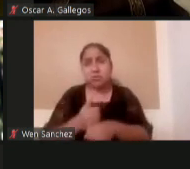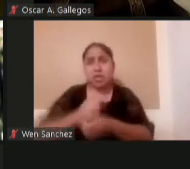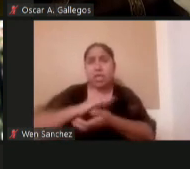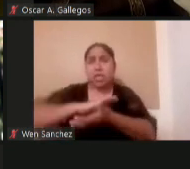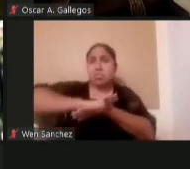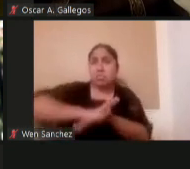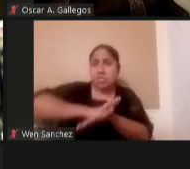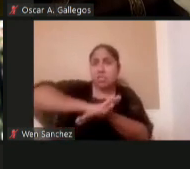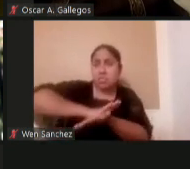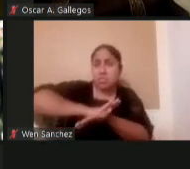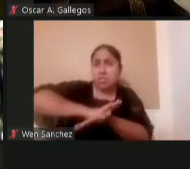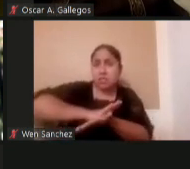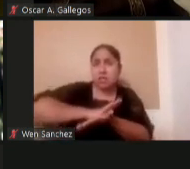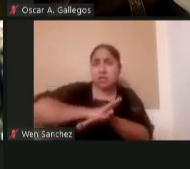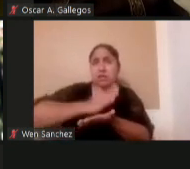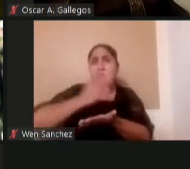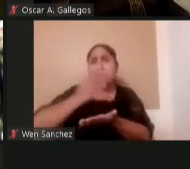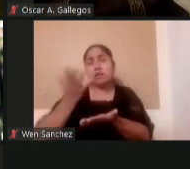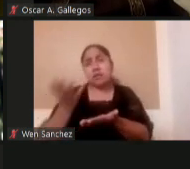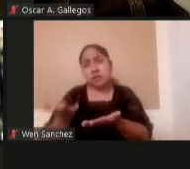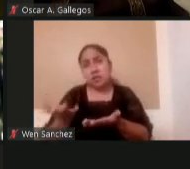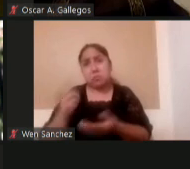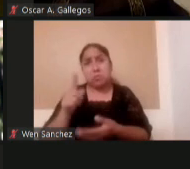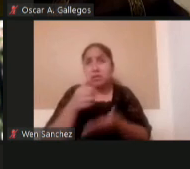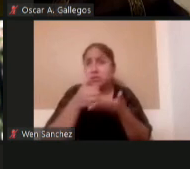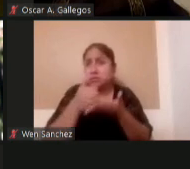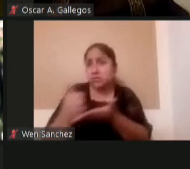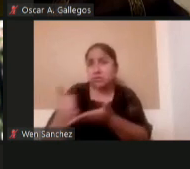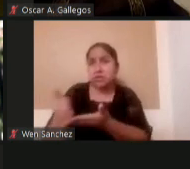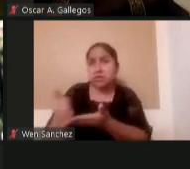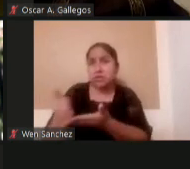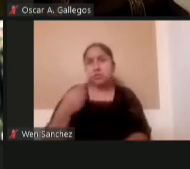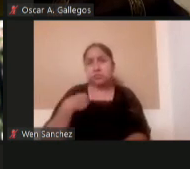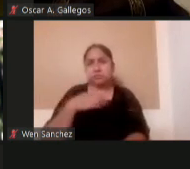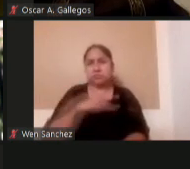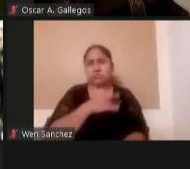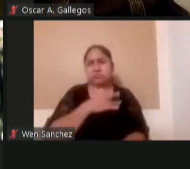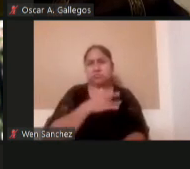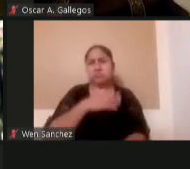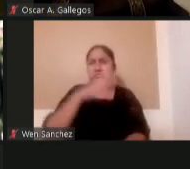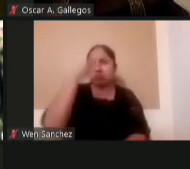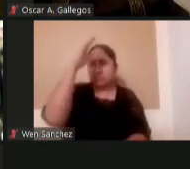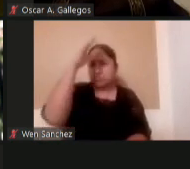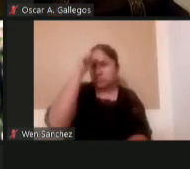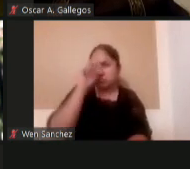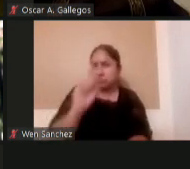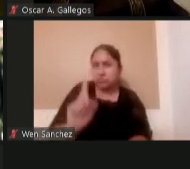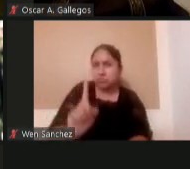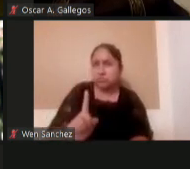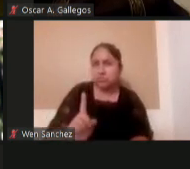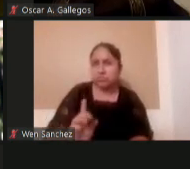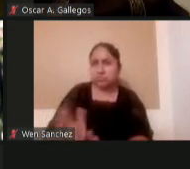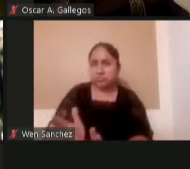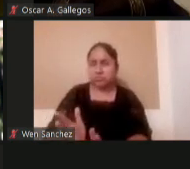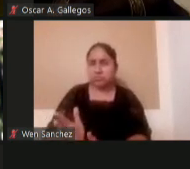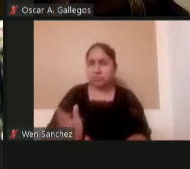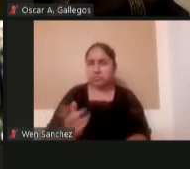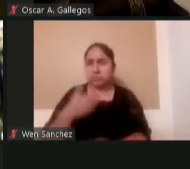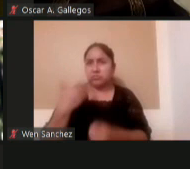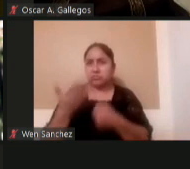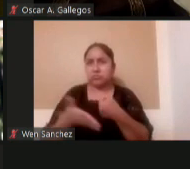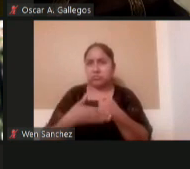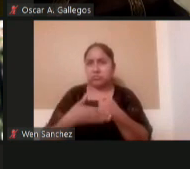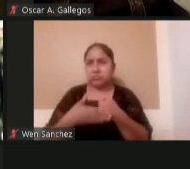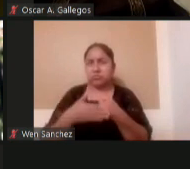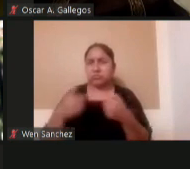eso yo no estoy de acuerdo con el exhorto. Y en una próxima ocasión, pues voy a invitar al regidor a